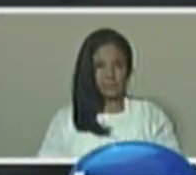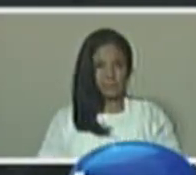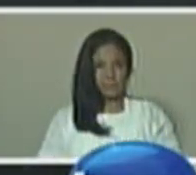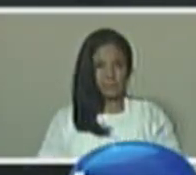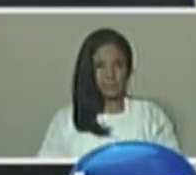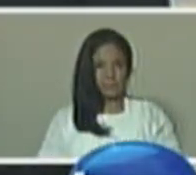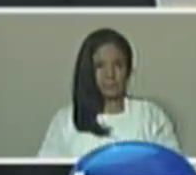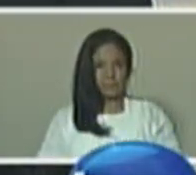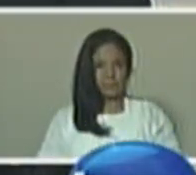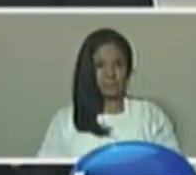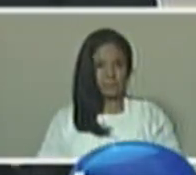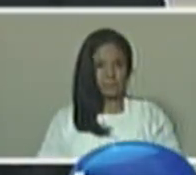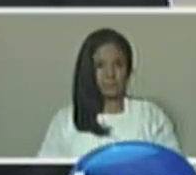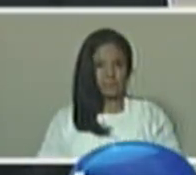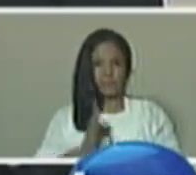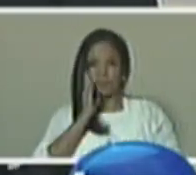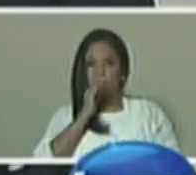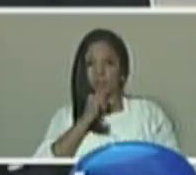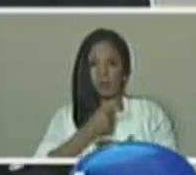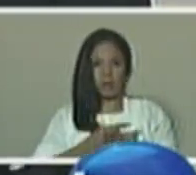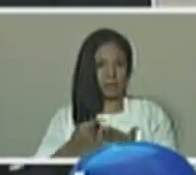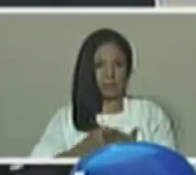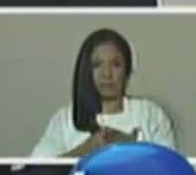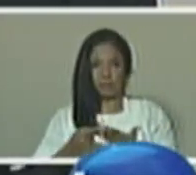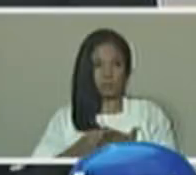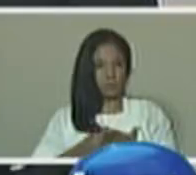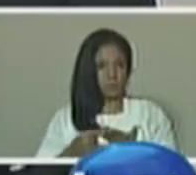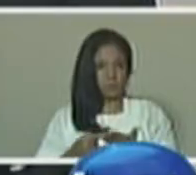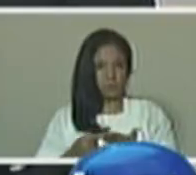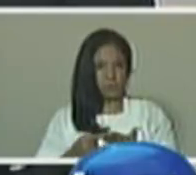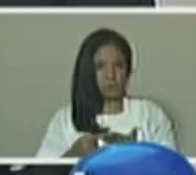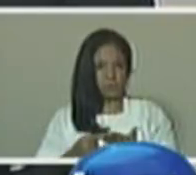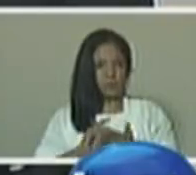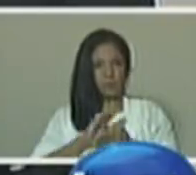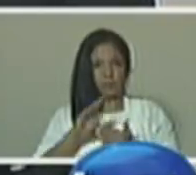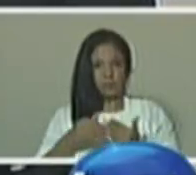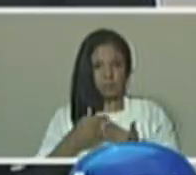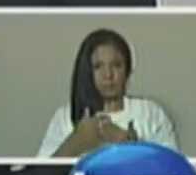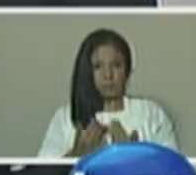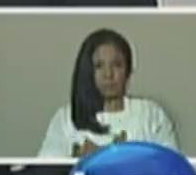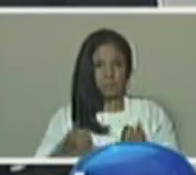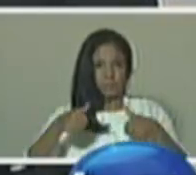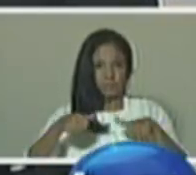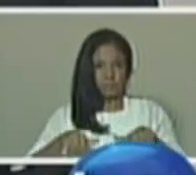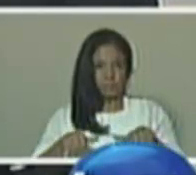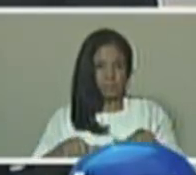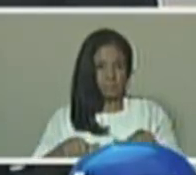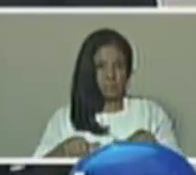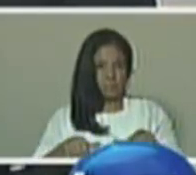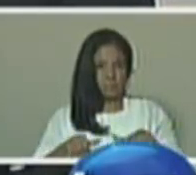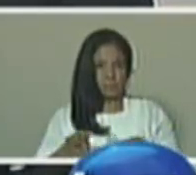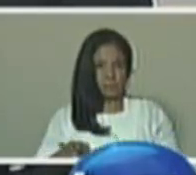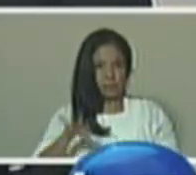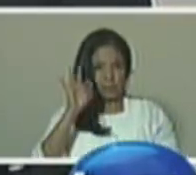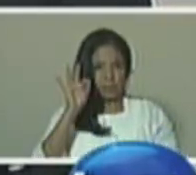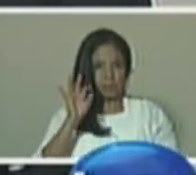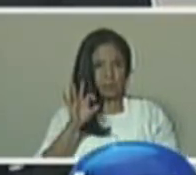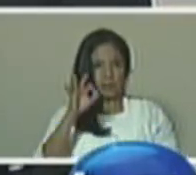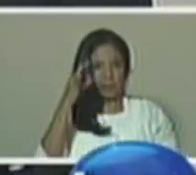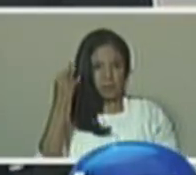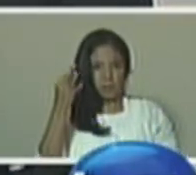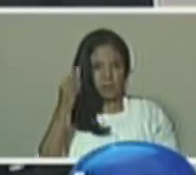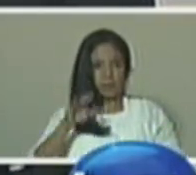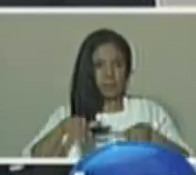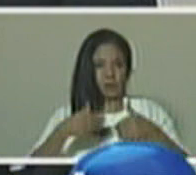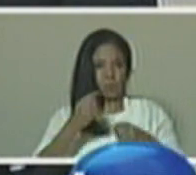Bueno, en realidad no hubo discusiones, hubo armonía, hubo consenso y todos hemos estado de acuerdo en la forma como hemos